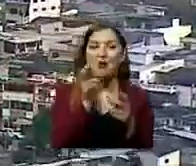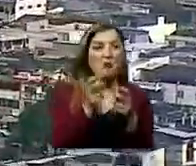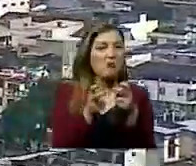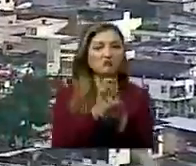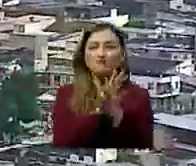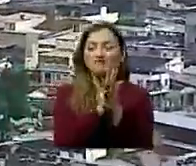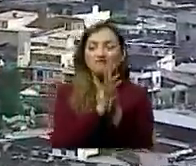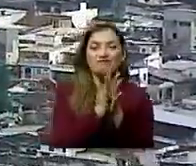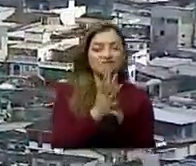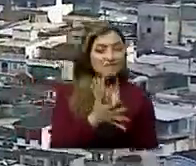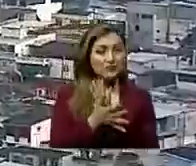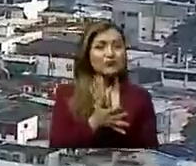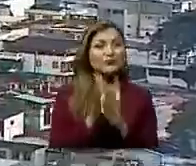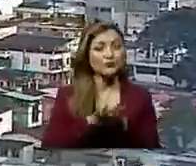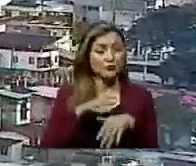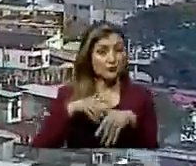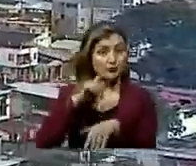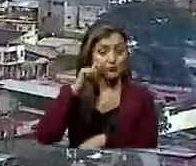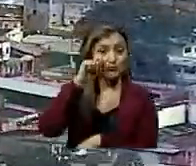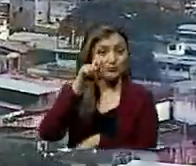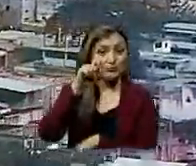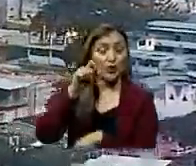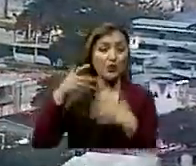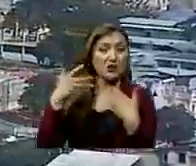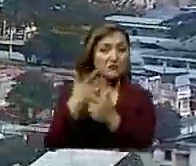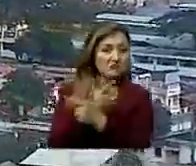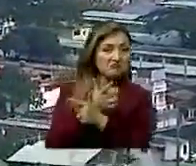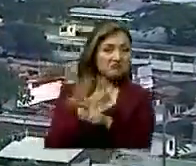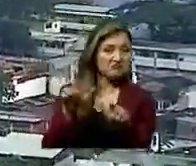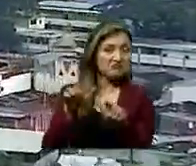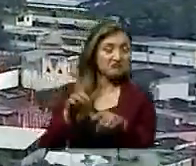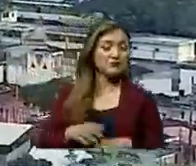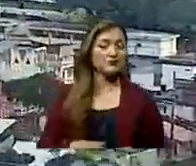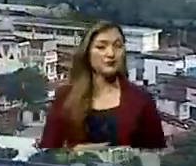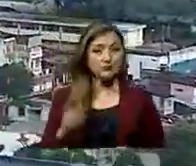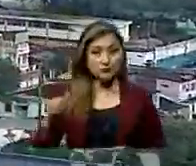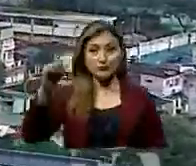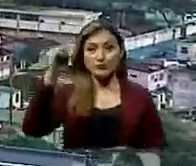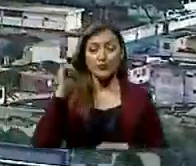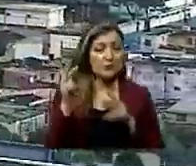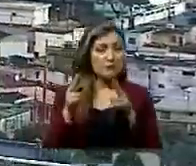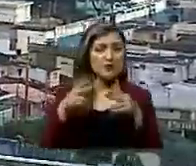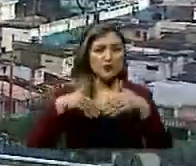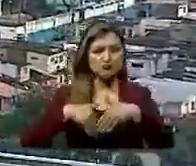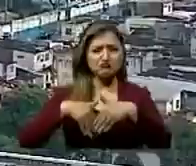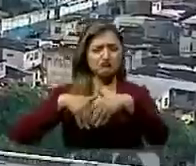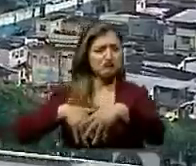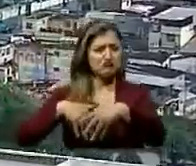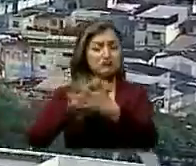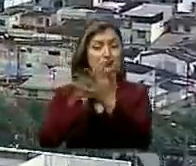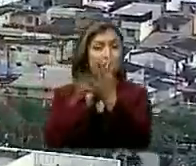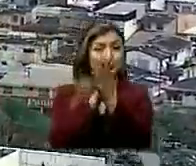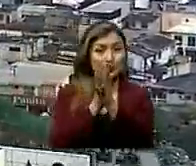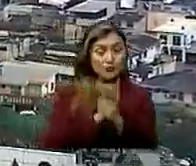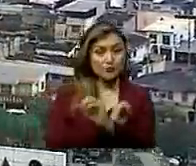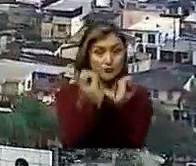por estas protestas acá en la ciudad de guayaquil el día de ayer fue esta está también la tónica y al menos así amanece